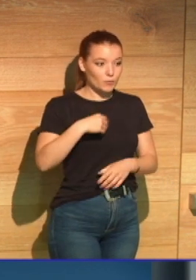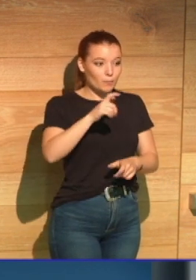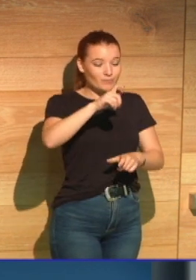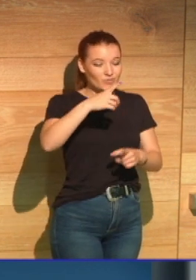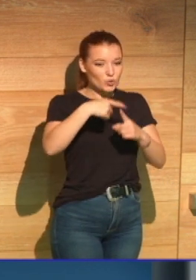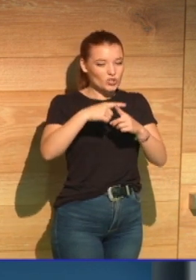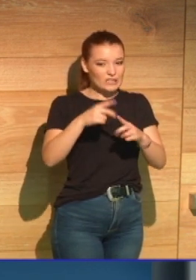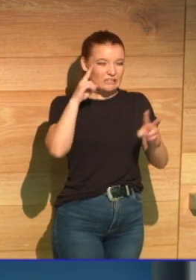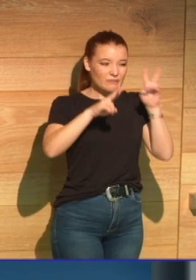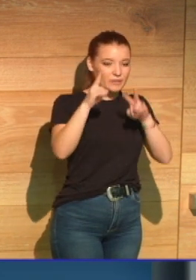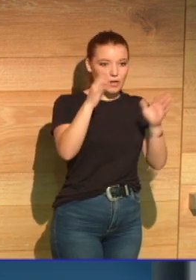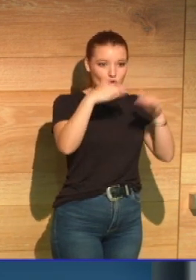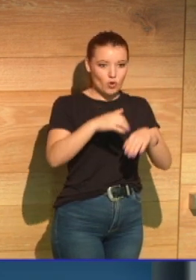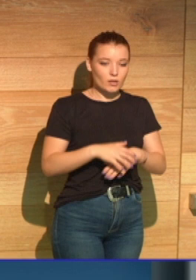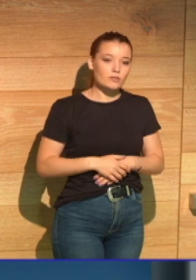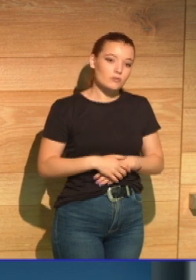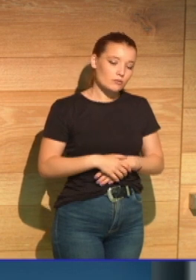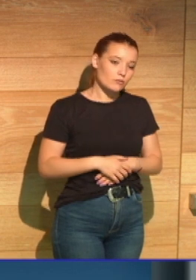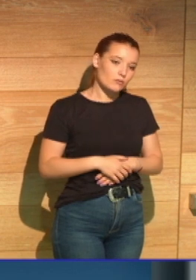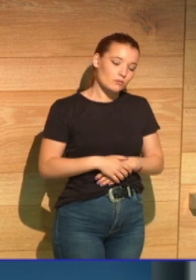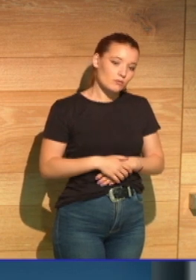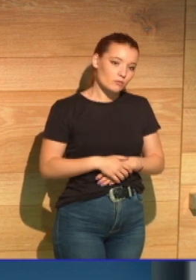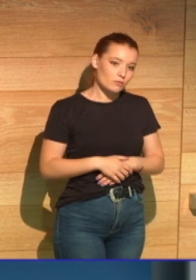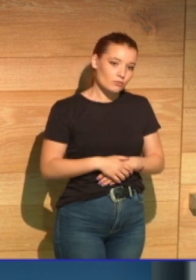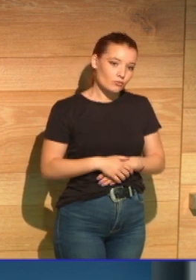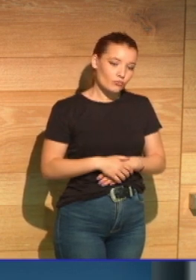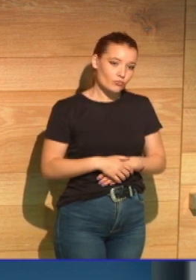mediación, increíblemente divertido también en las redes.